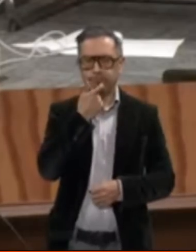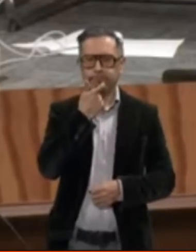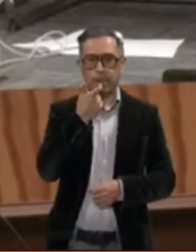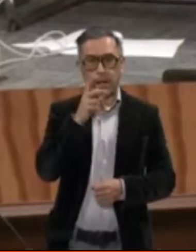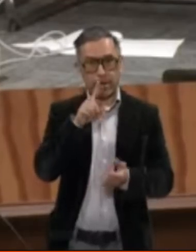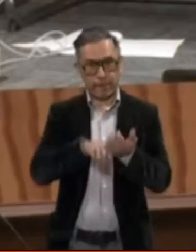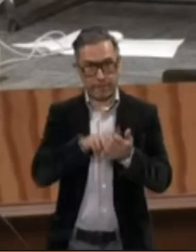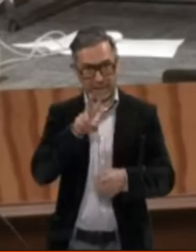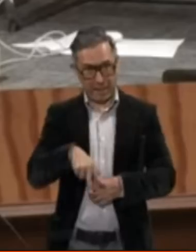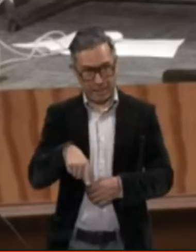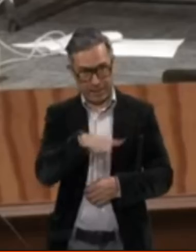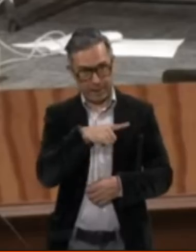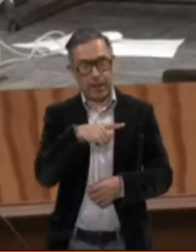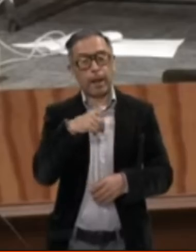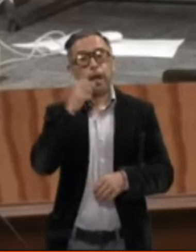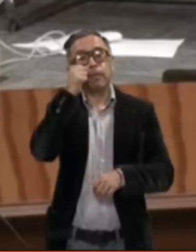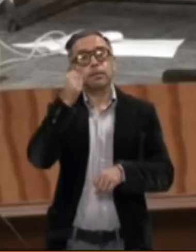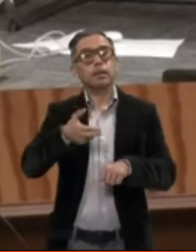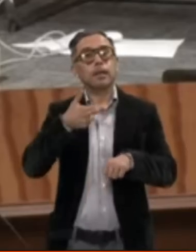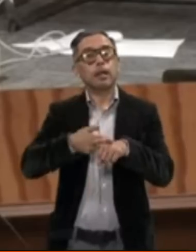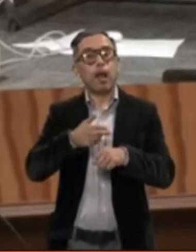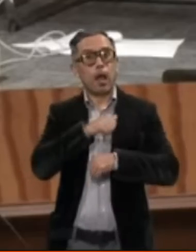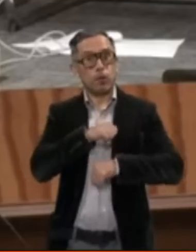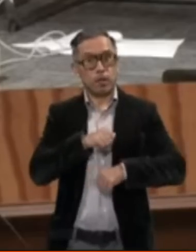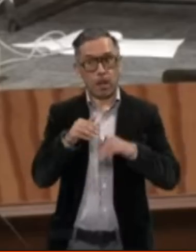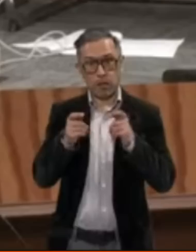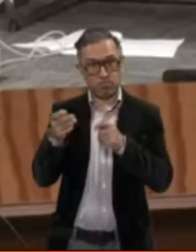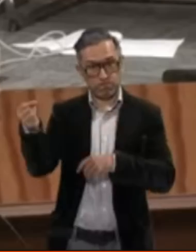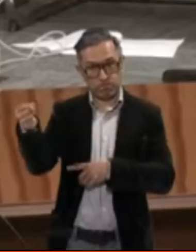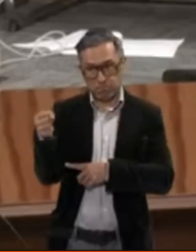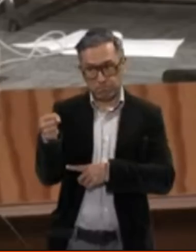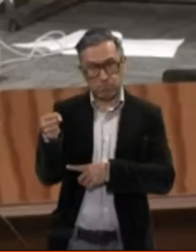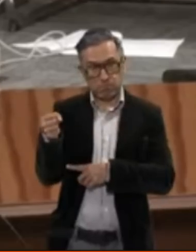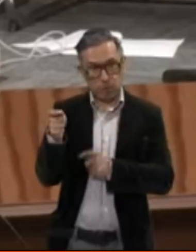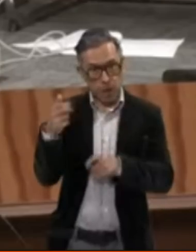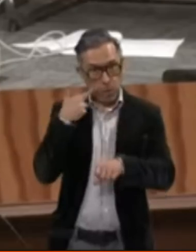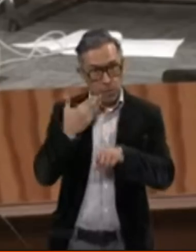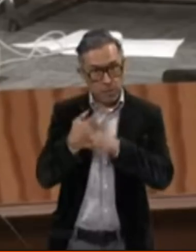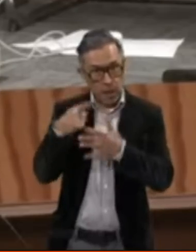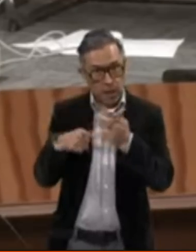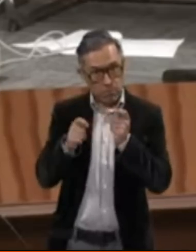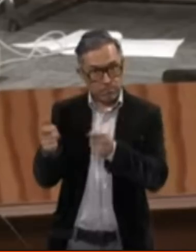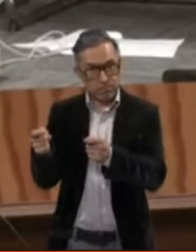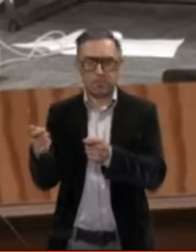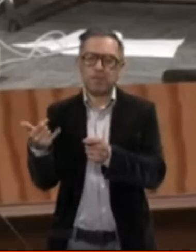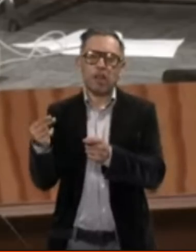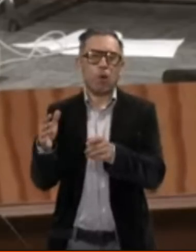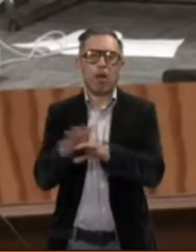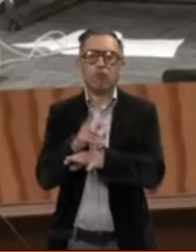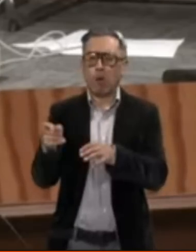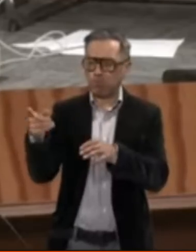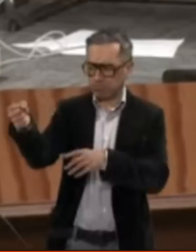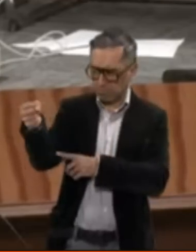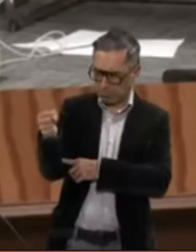una Secretaría Ejecutiva que ya no concentra estas funciones, regresa a un cascarón vacío para